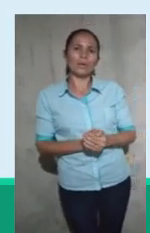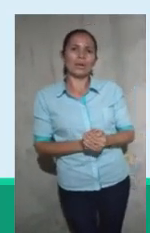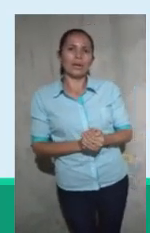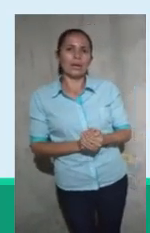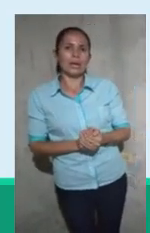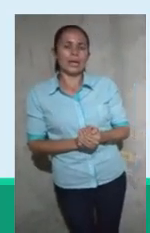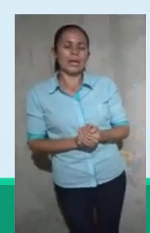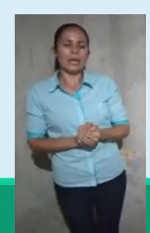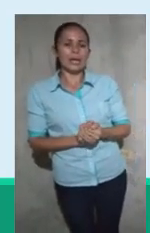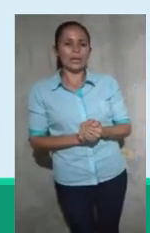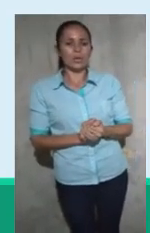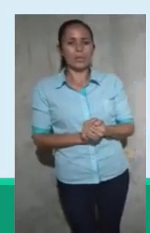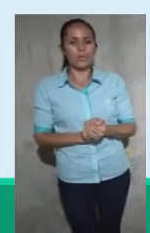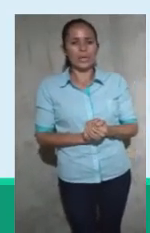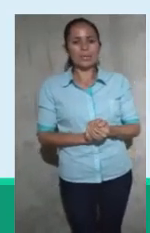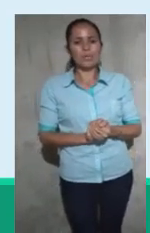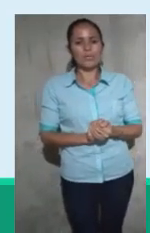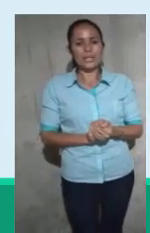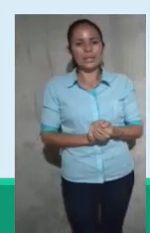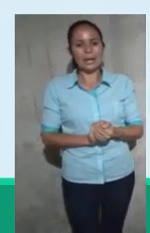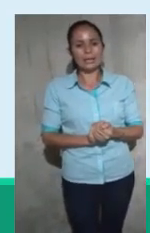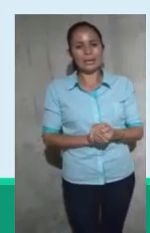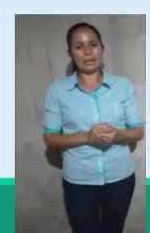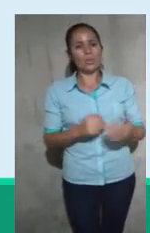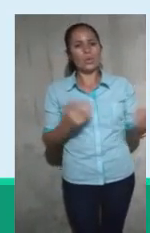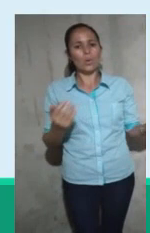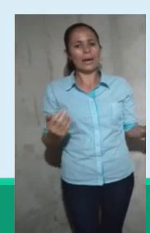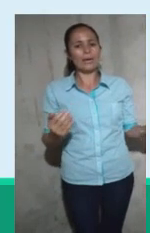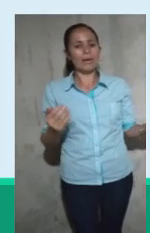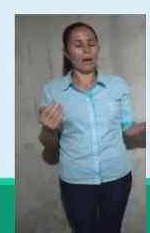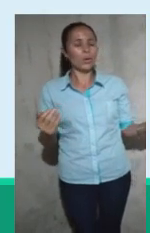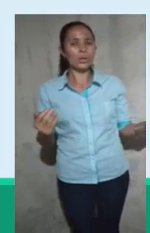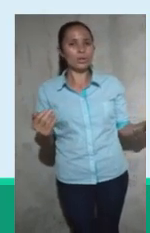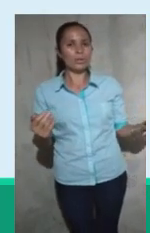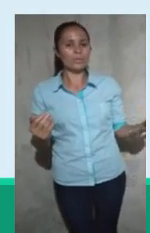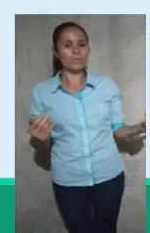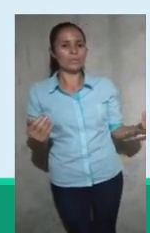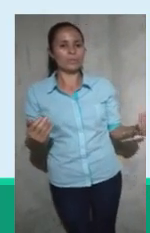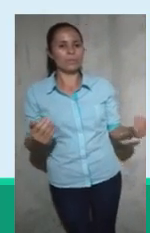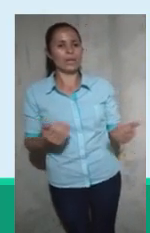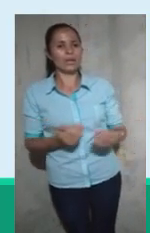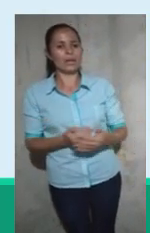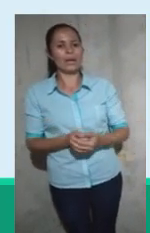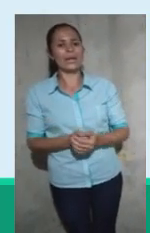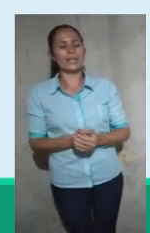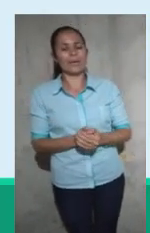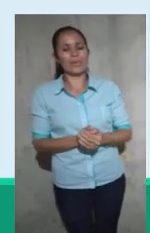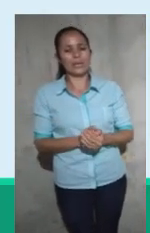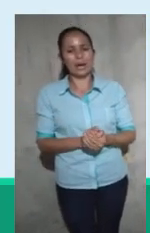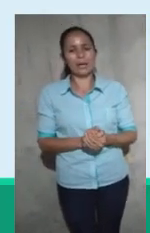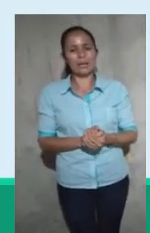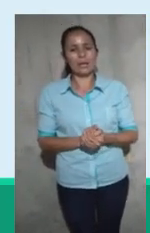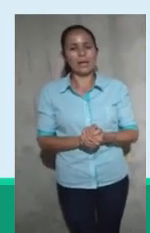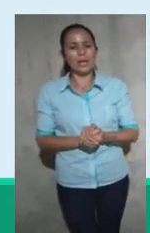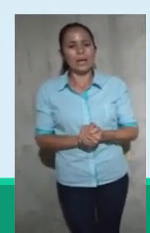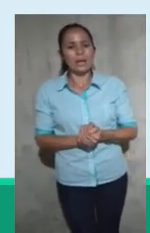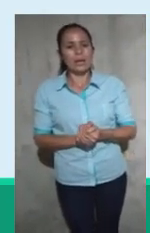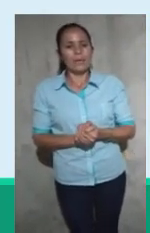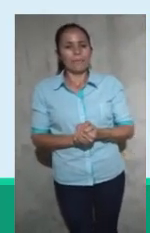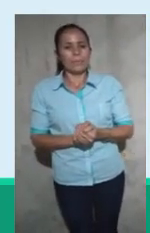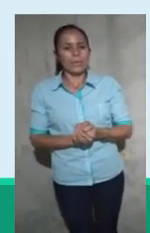trabajo en donde puedas movilizarte de un lugar a otro. La estabilidad,